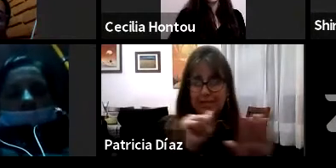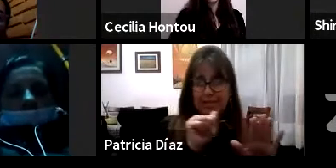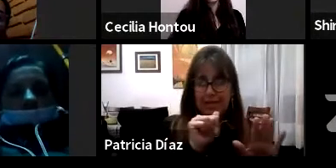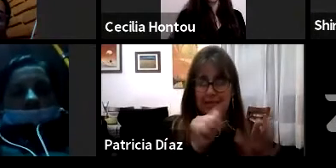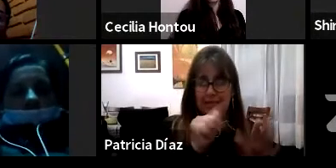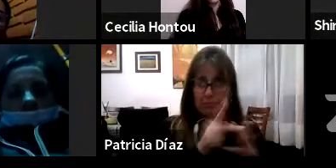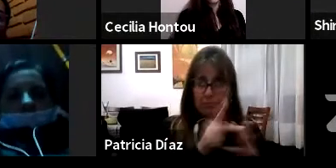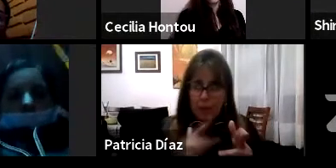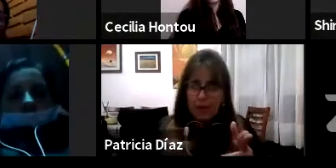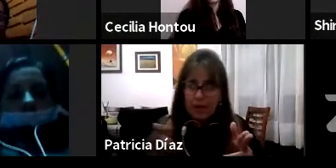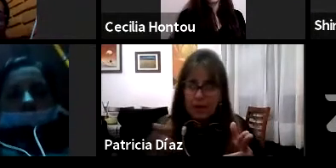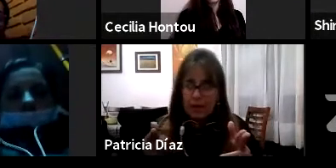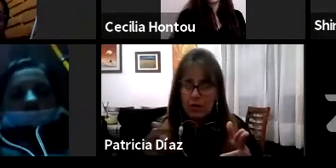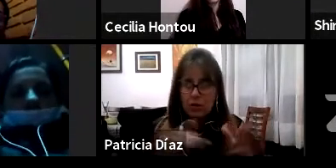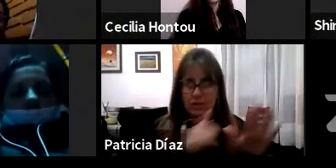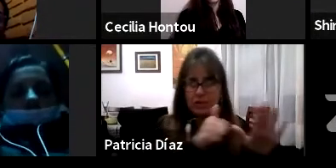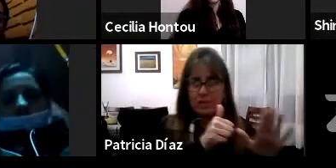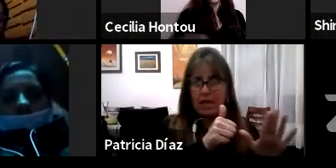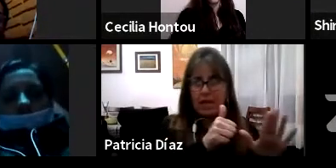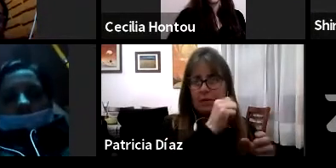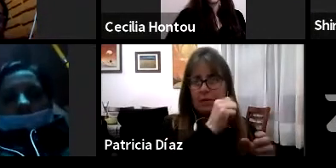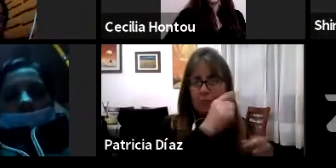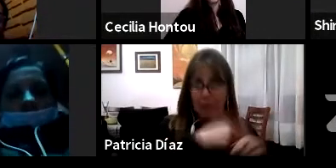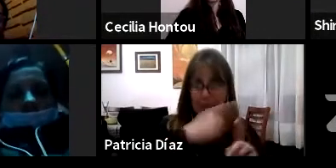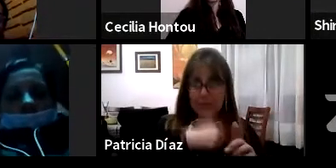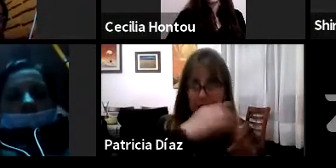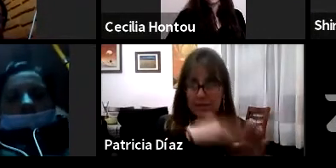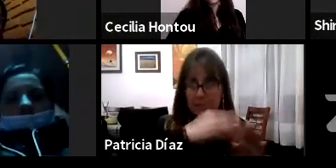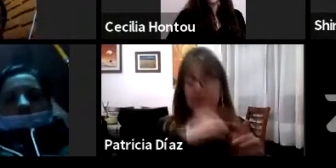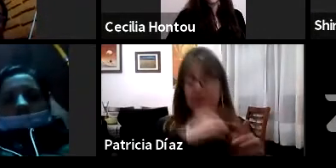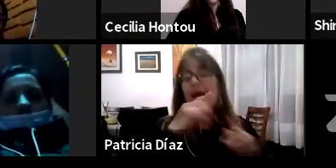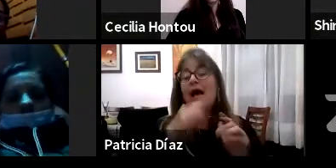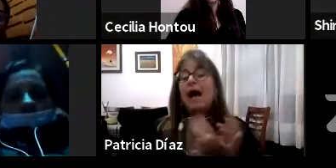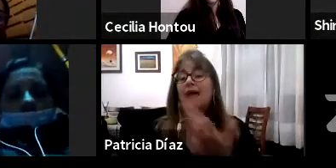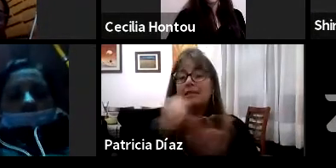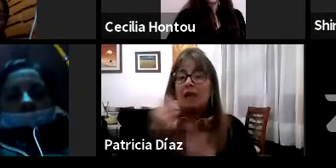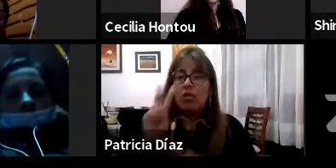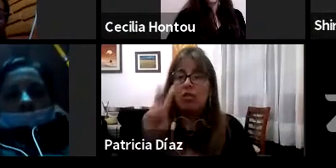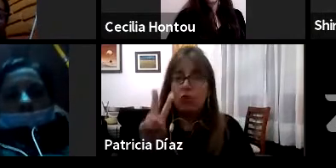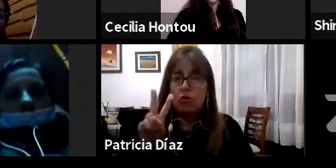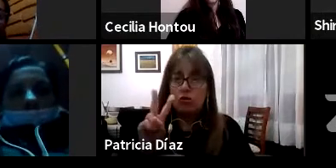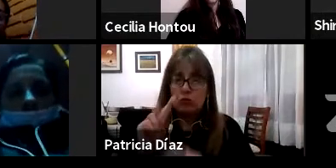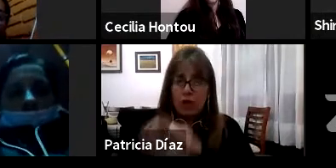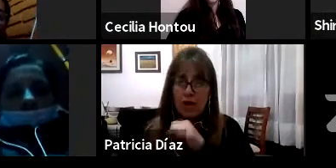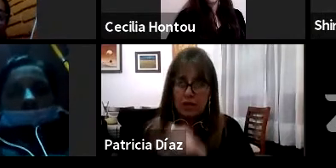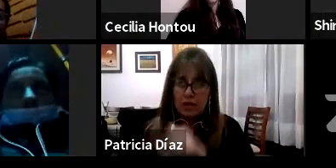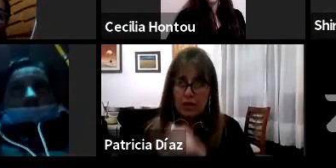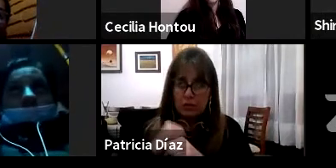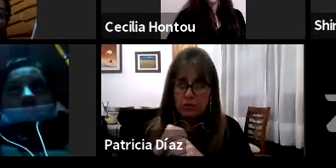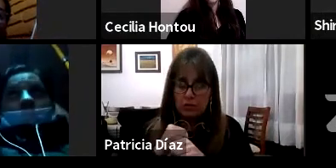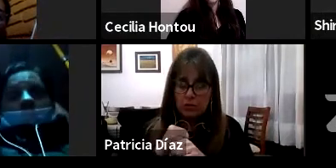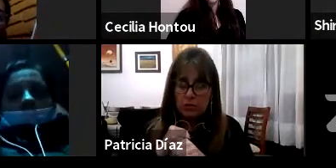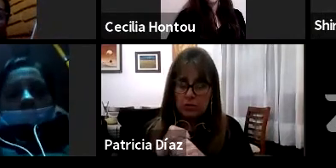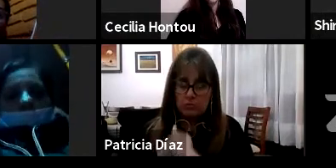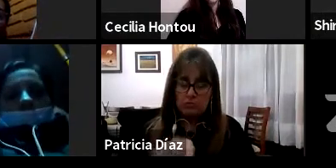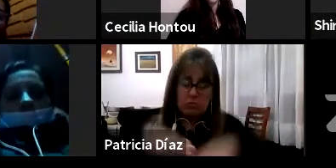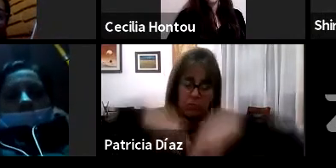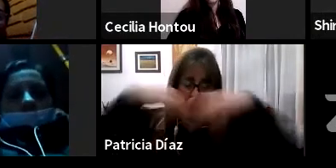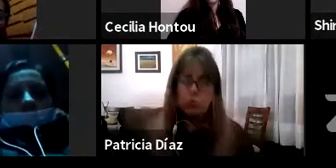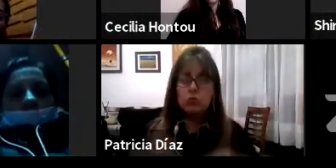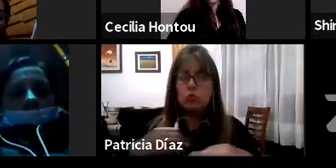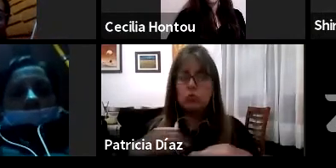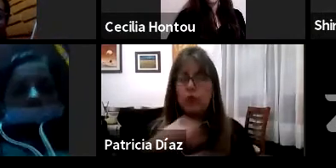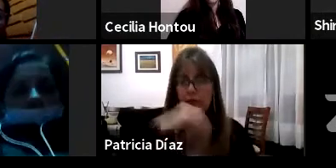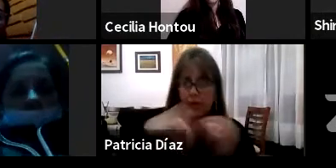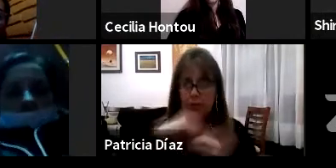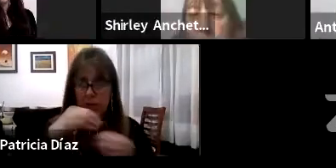Y esto sí, no es una estadística, esto es desde la postura familiar, desde mi